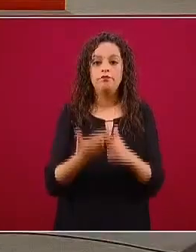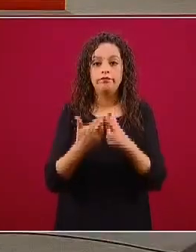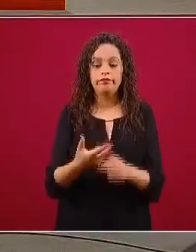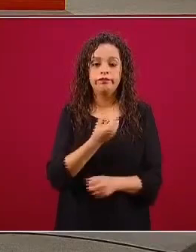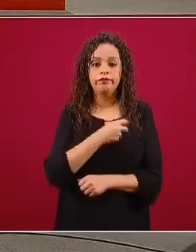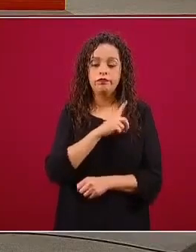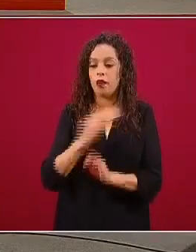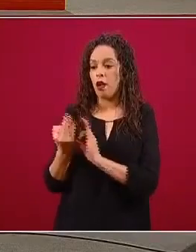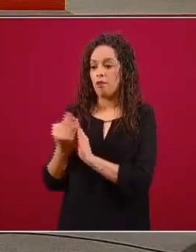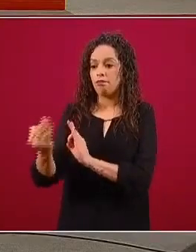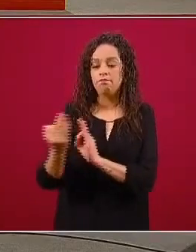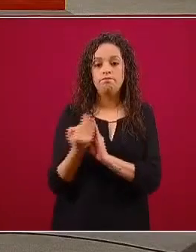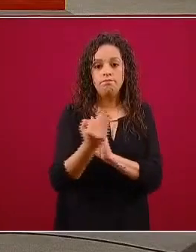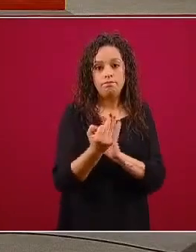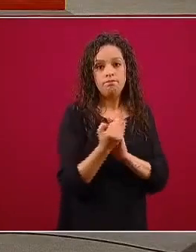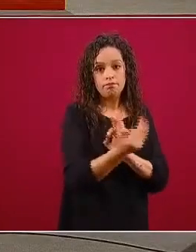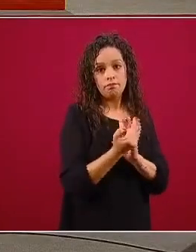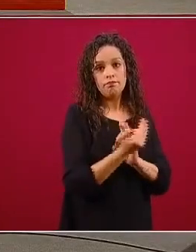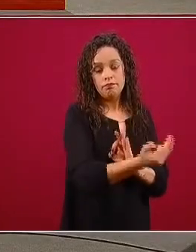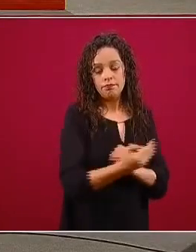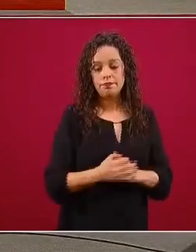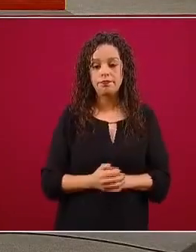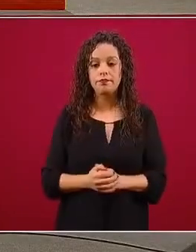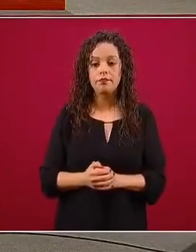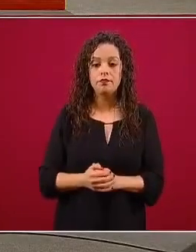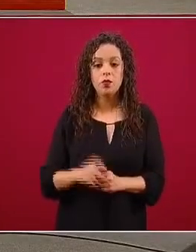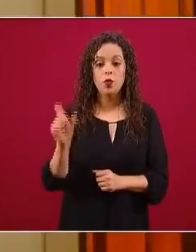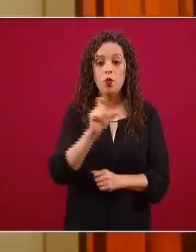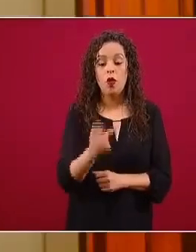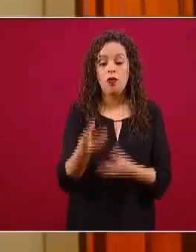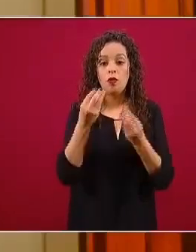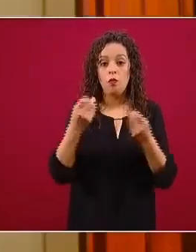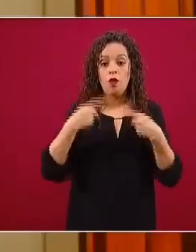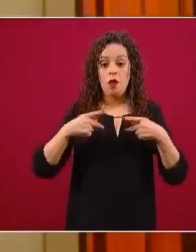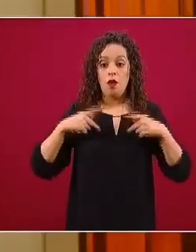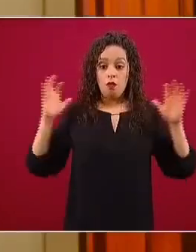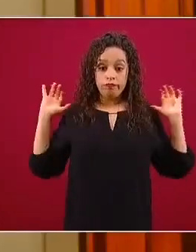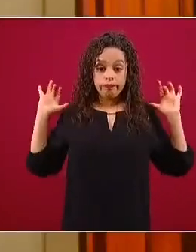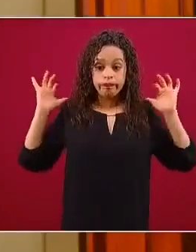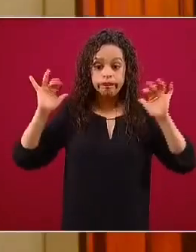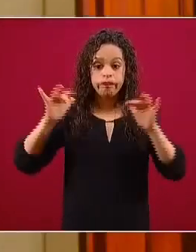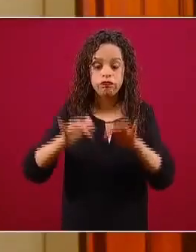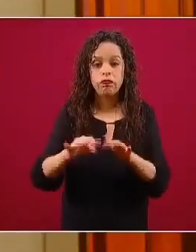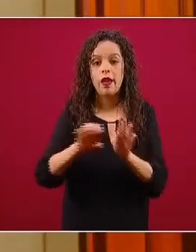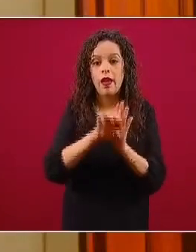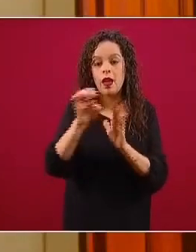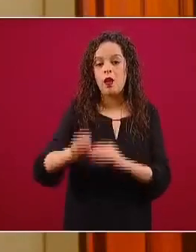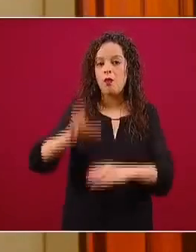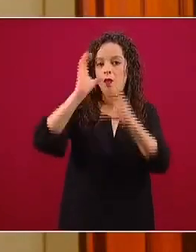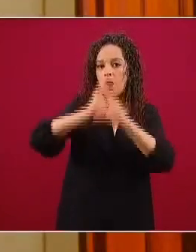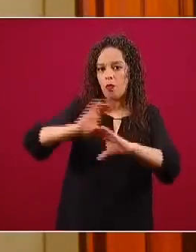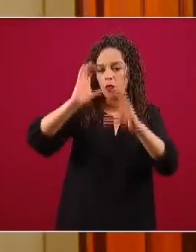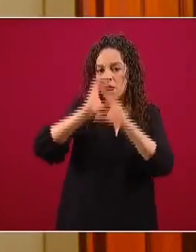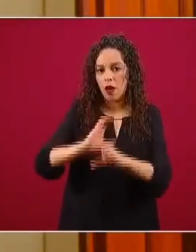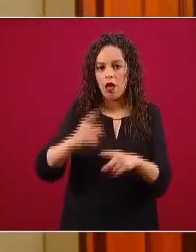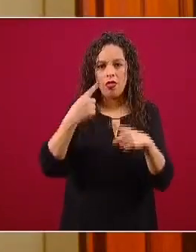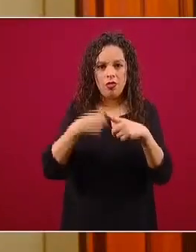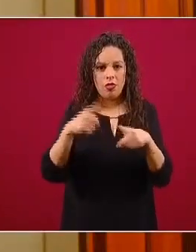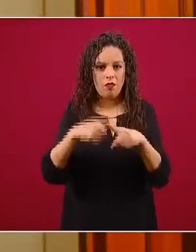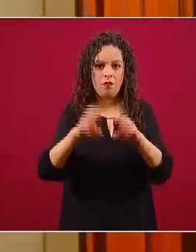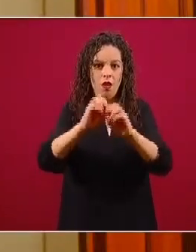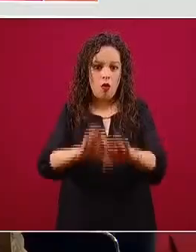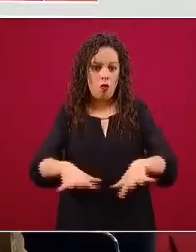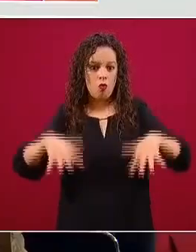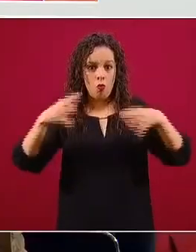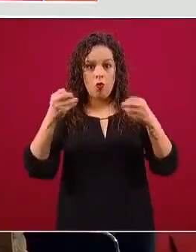estos servicios. Y para efectos de grandes congregaciones, como lo serían conciertos o eventos públicos similares,